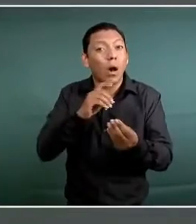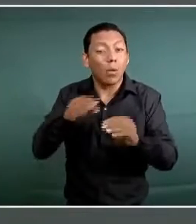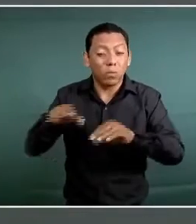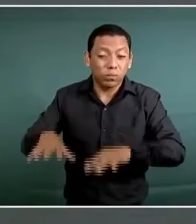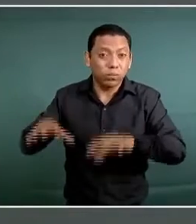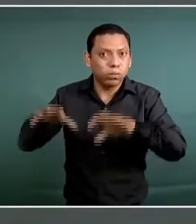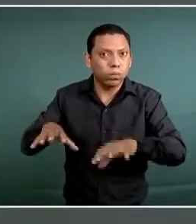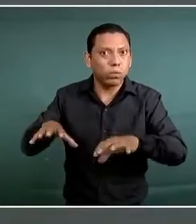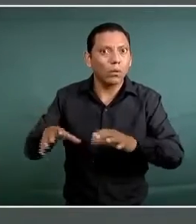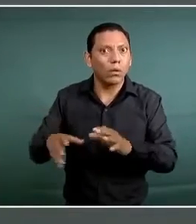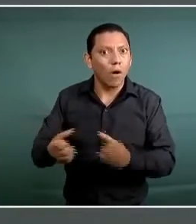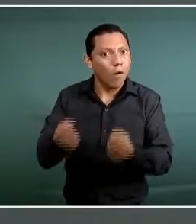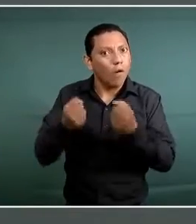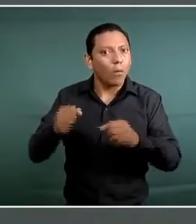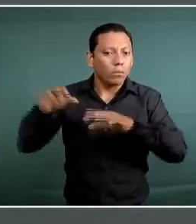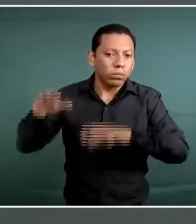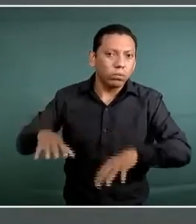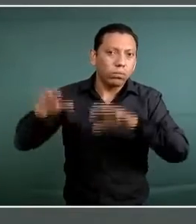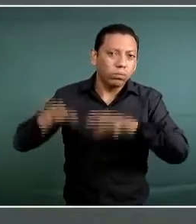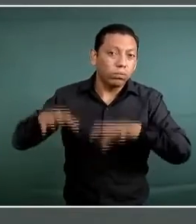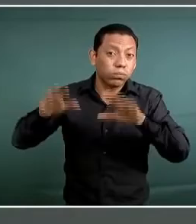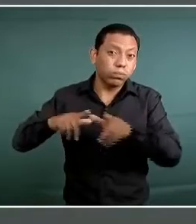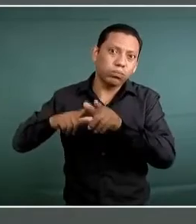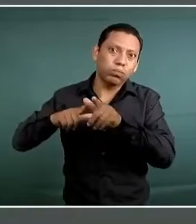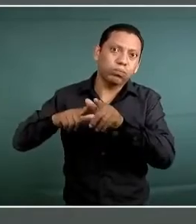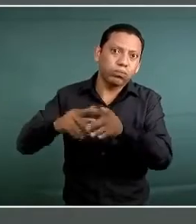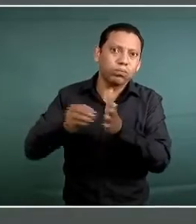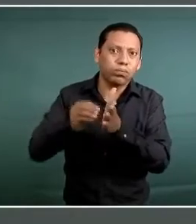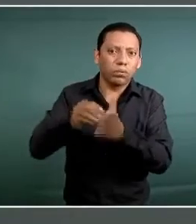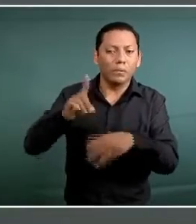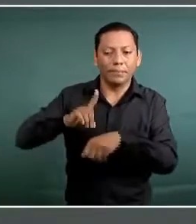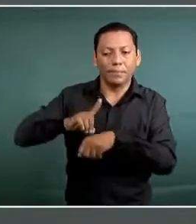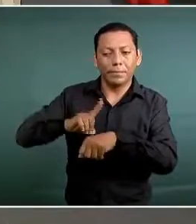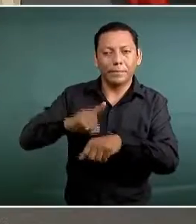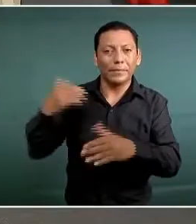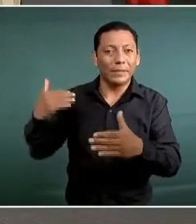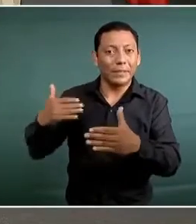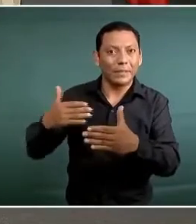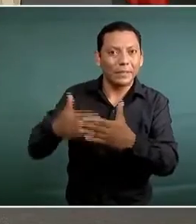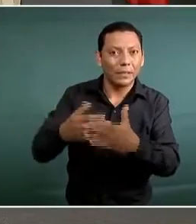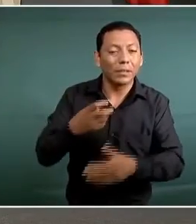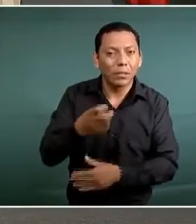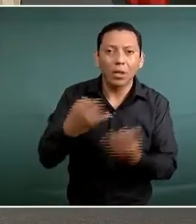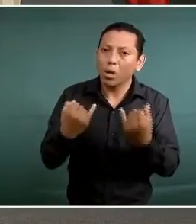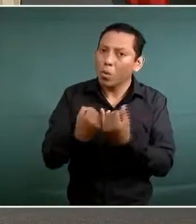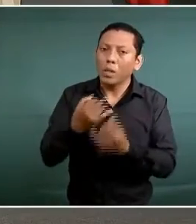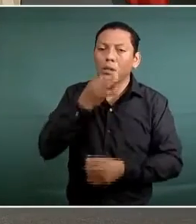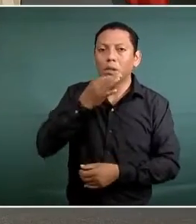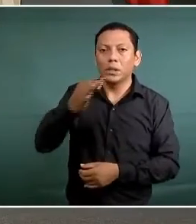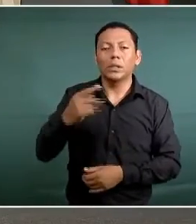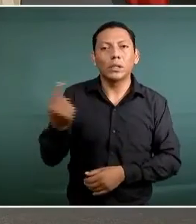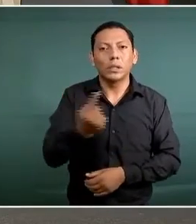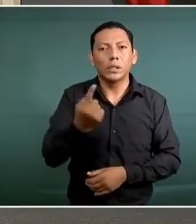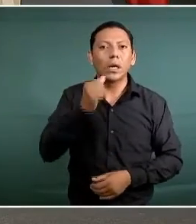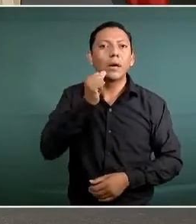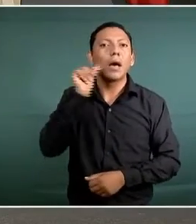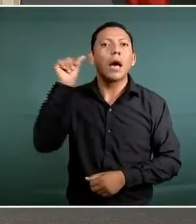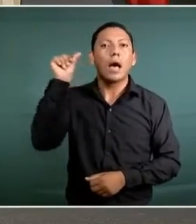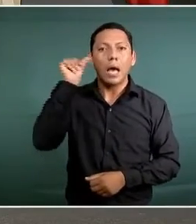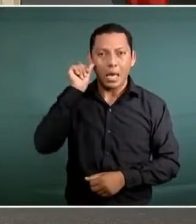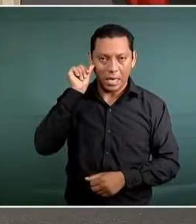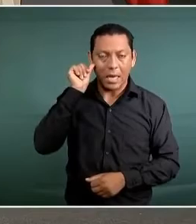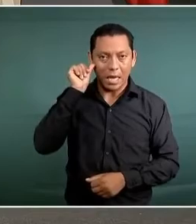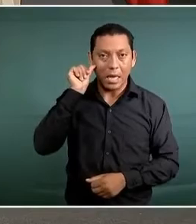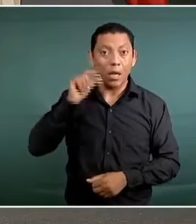país, ha llovido de manera intensa en los últimos días. Decir también que el día de ayer